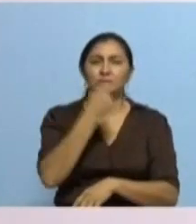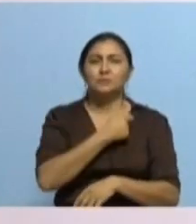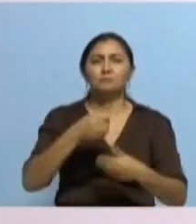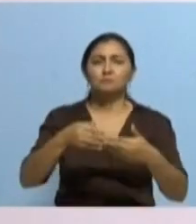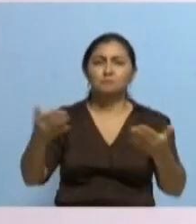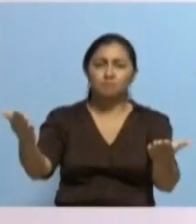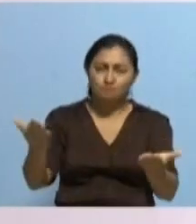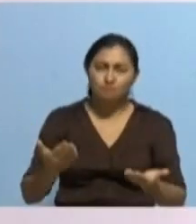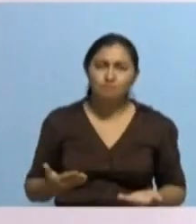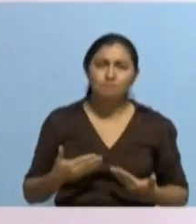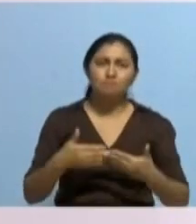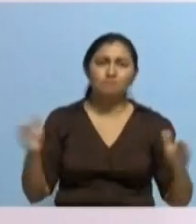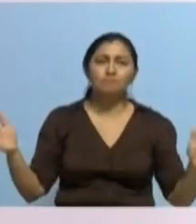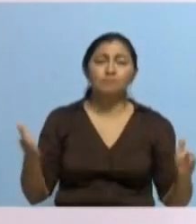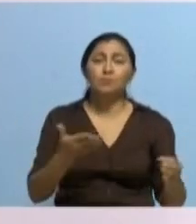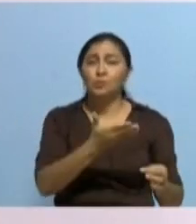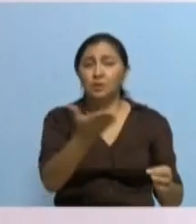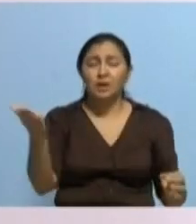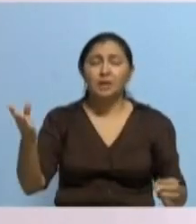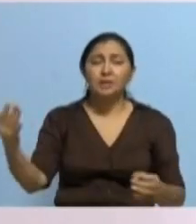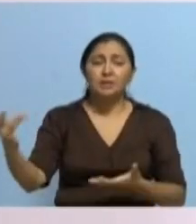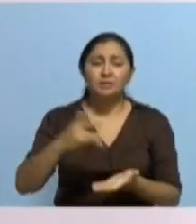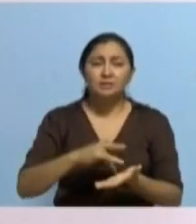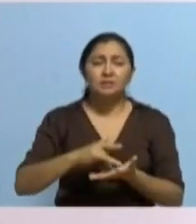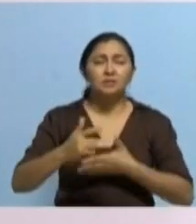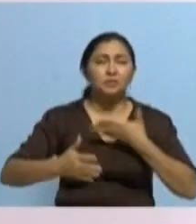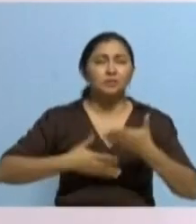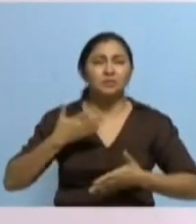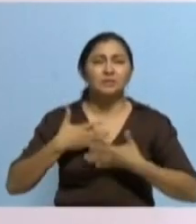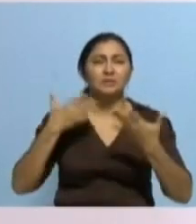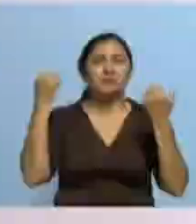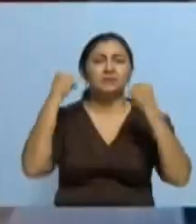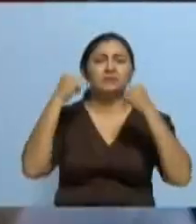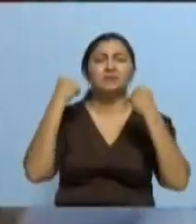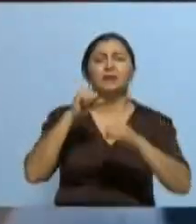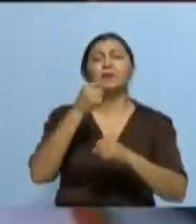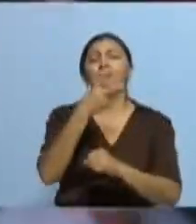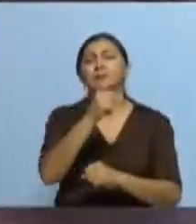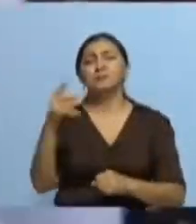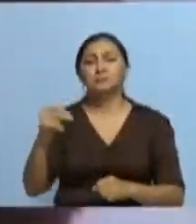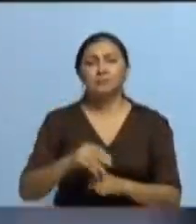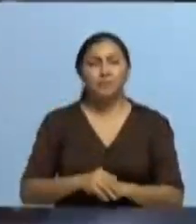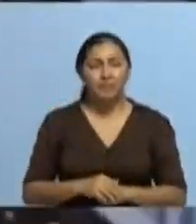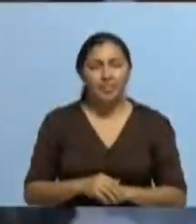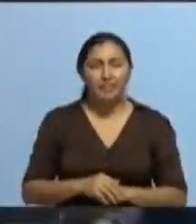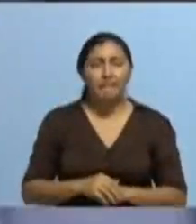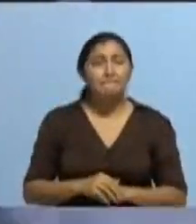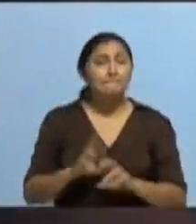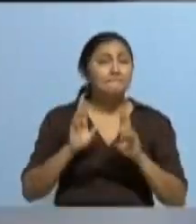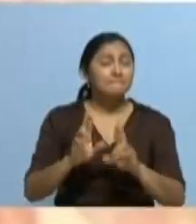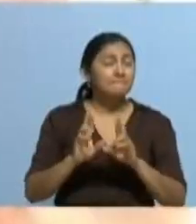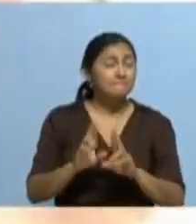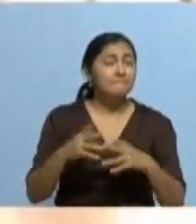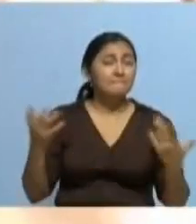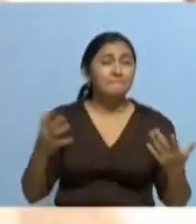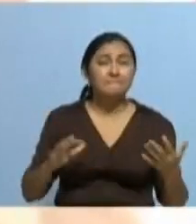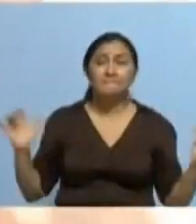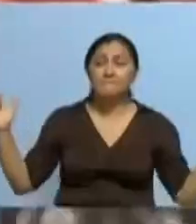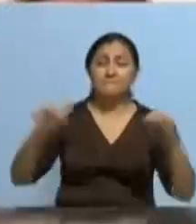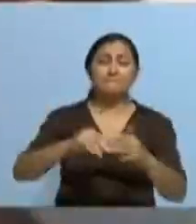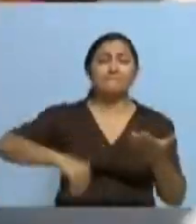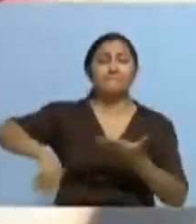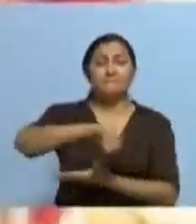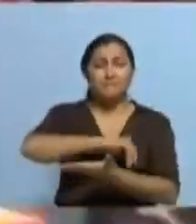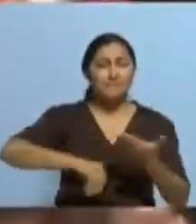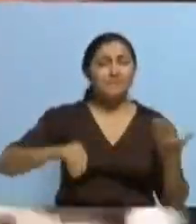puertas abiertas para que disfrutes y hagas de esto los mejores carnavales 2020. Se espera que todo el público atlanticense se acerque para que